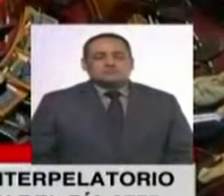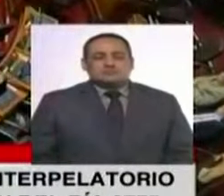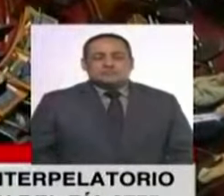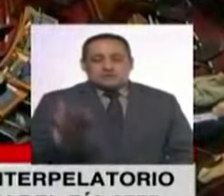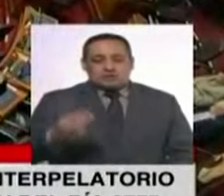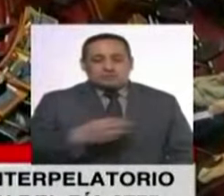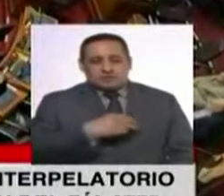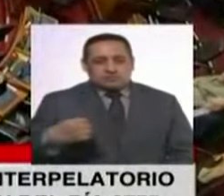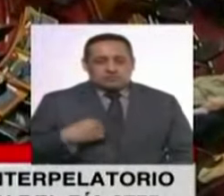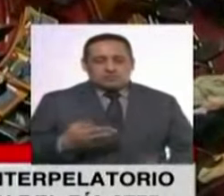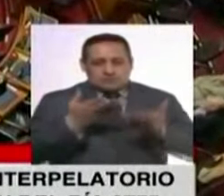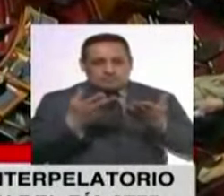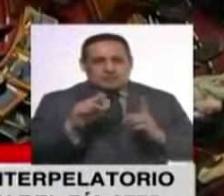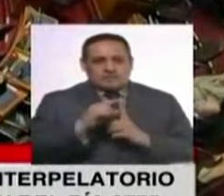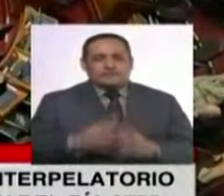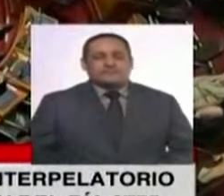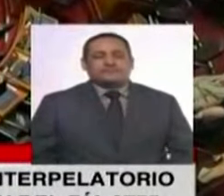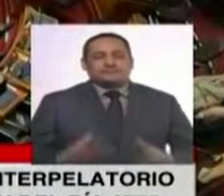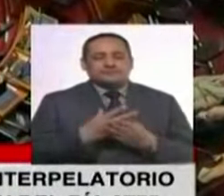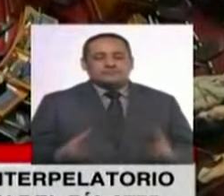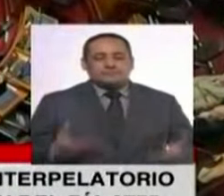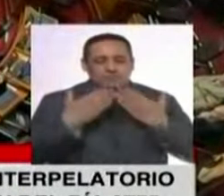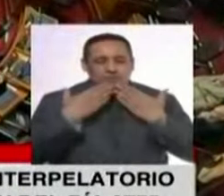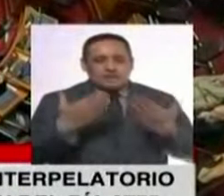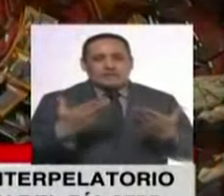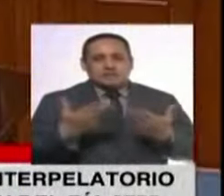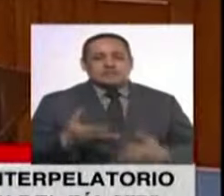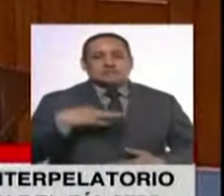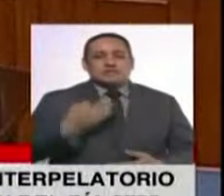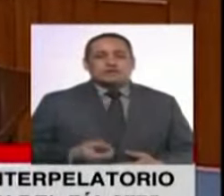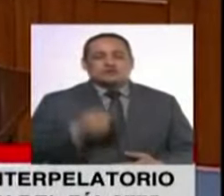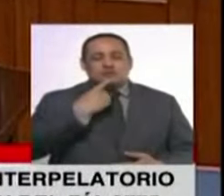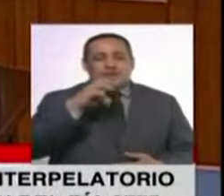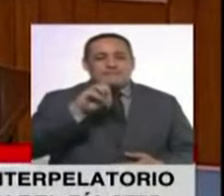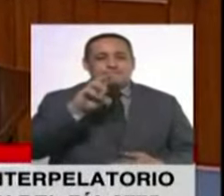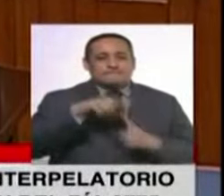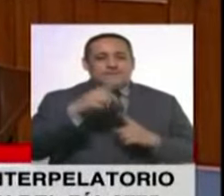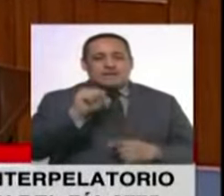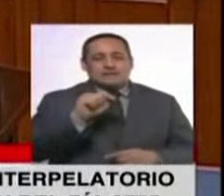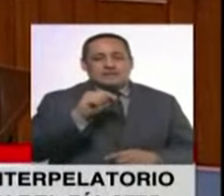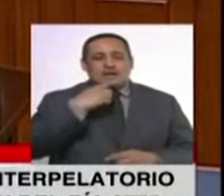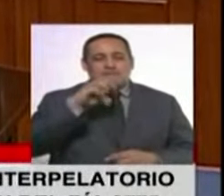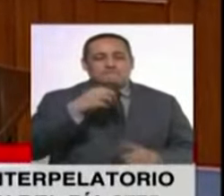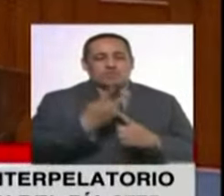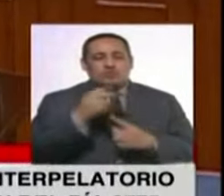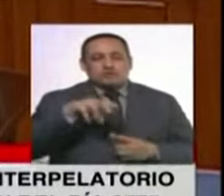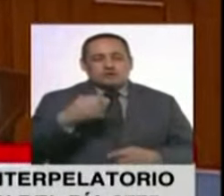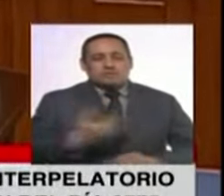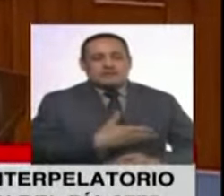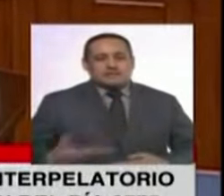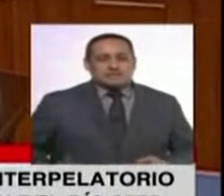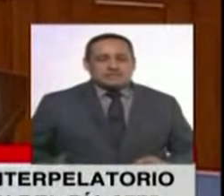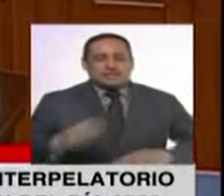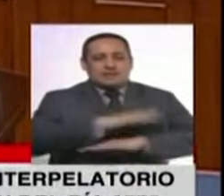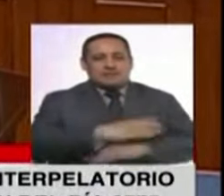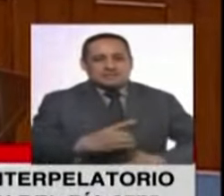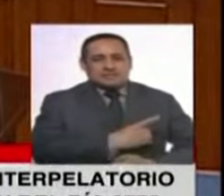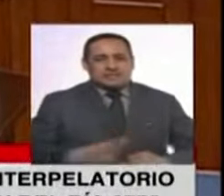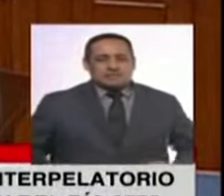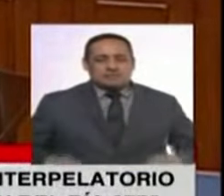tiene usted la palabra Muchas gracias Señora Marta Lupe moyano Delgado presidenta de la mesa